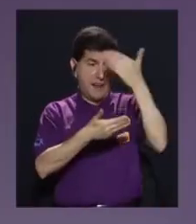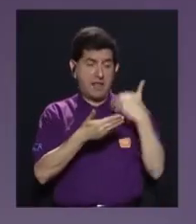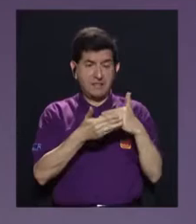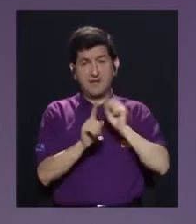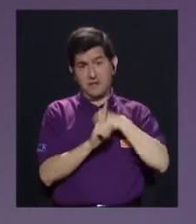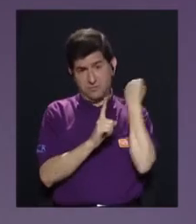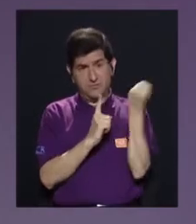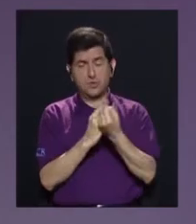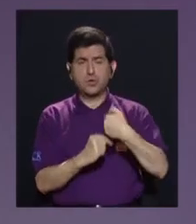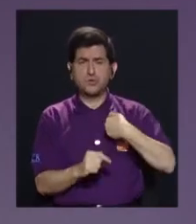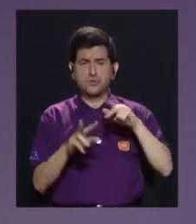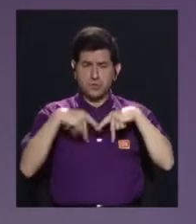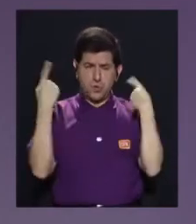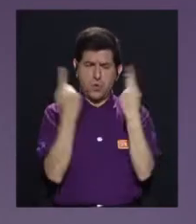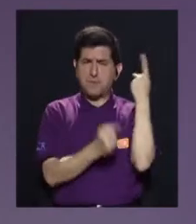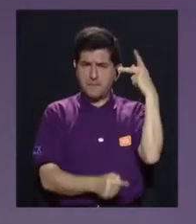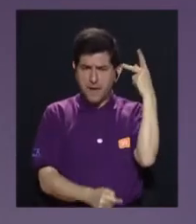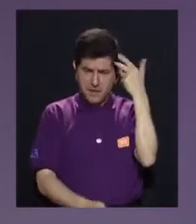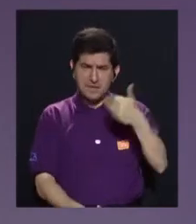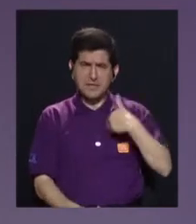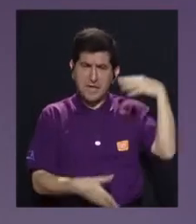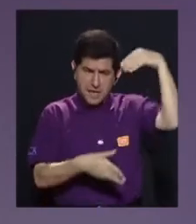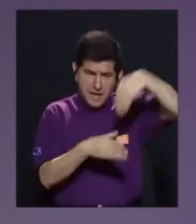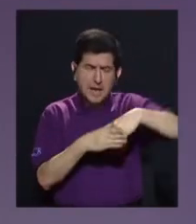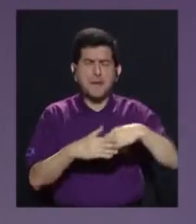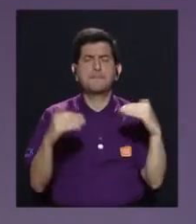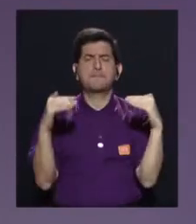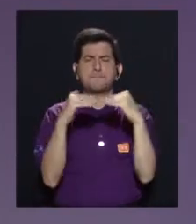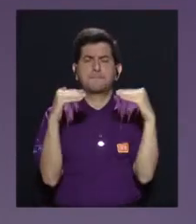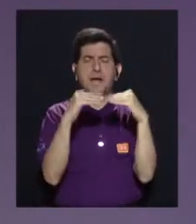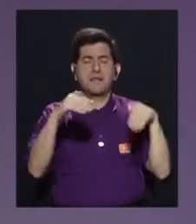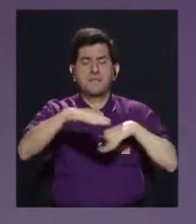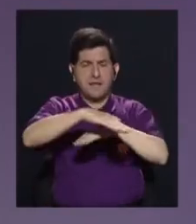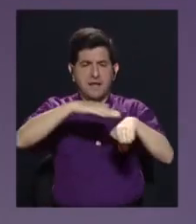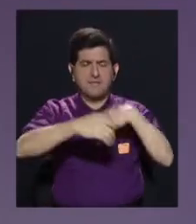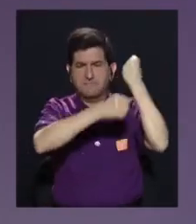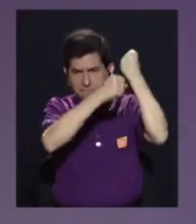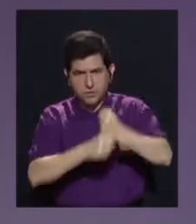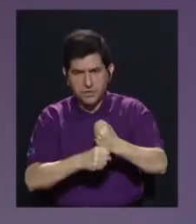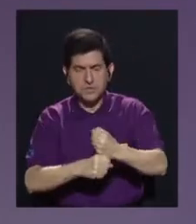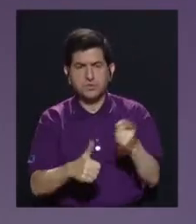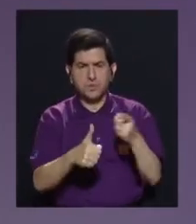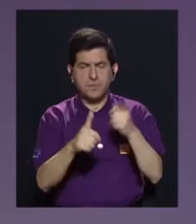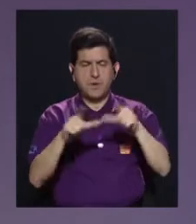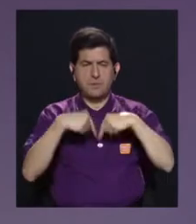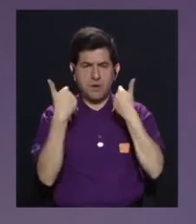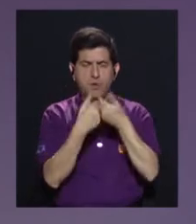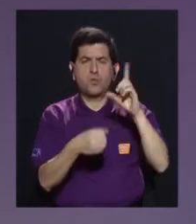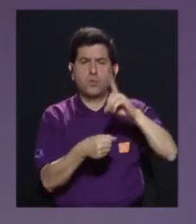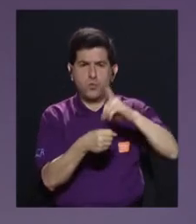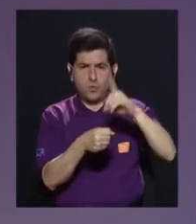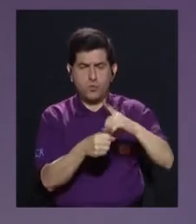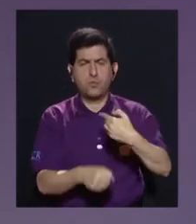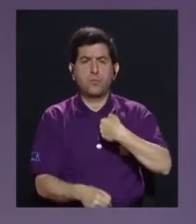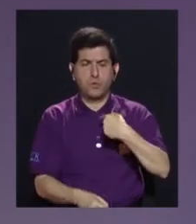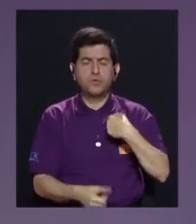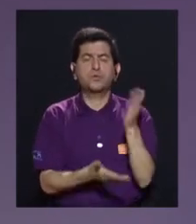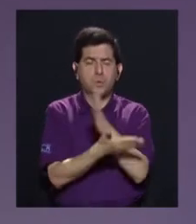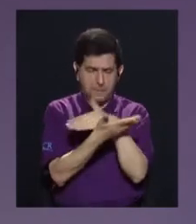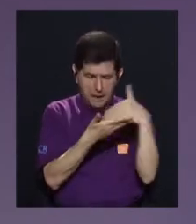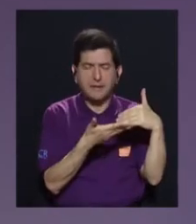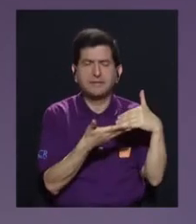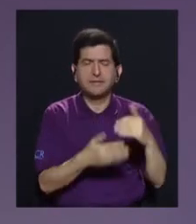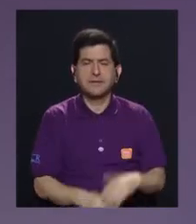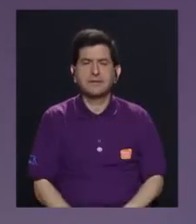este soy de un partido político que tiene incorporada a la paridad desde su fundación la primera fracción legislativa de la que también fue parte